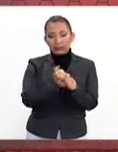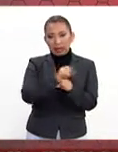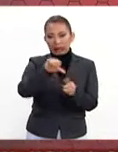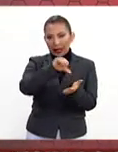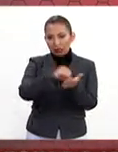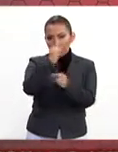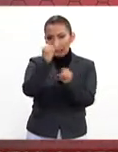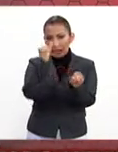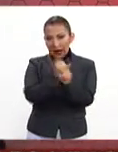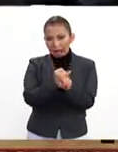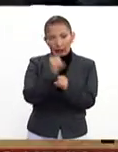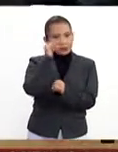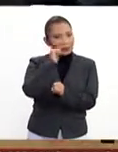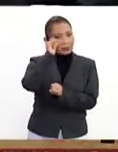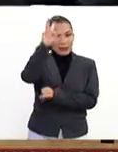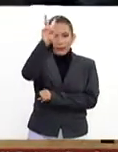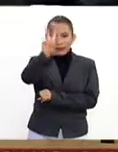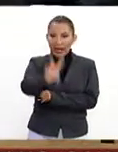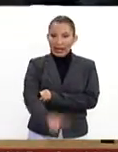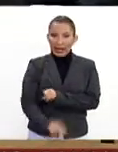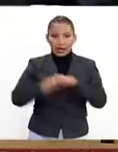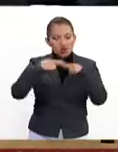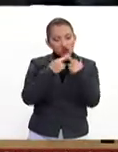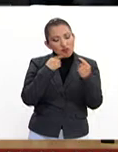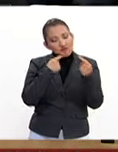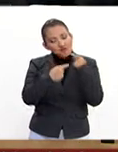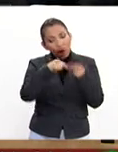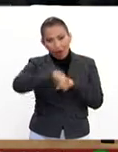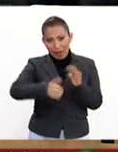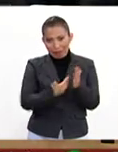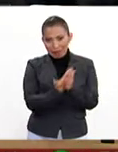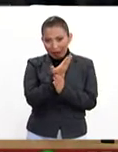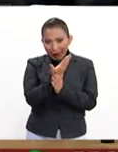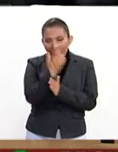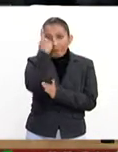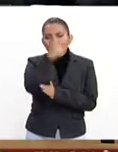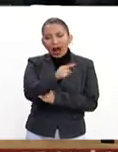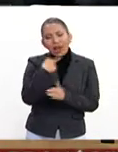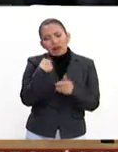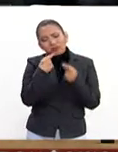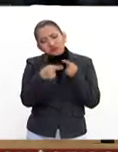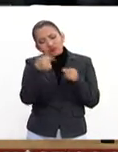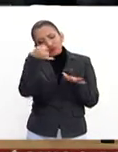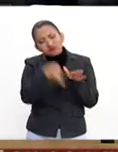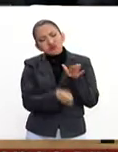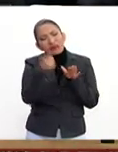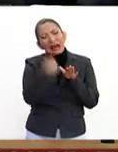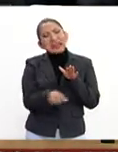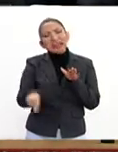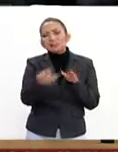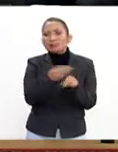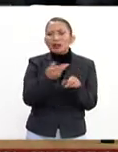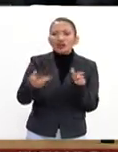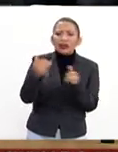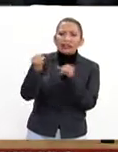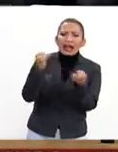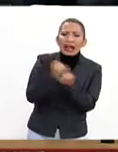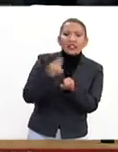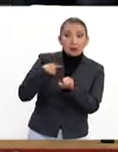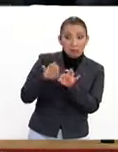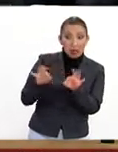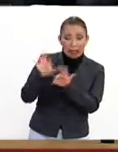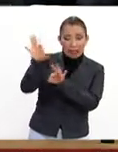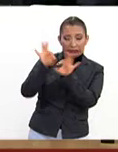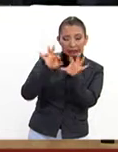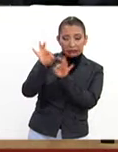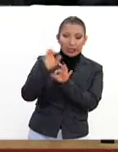de Estudios Internacionales, que como cada viernes nos reunimos precisamente esta mañana pues para delinear, profundizar sobre los sucesos internacionales de